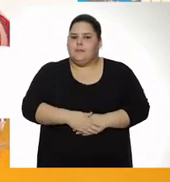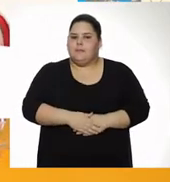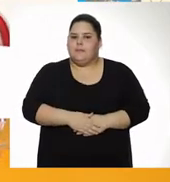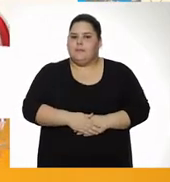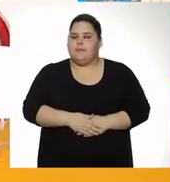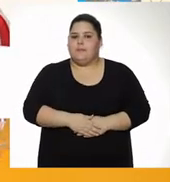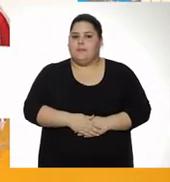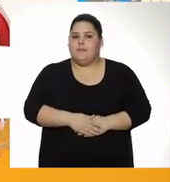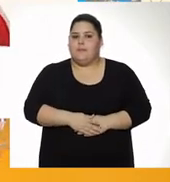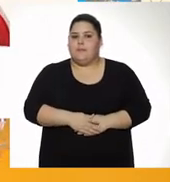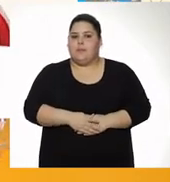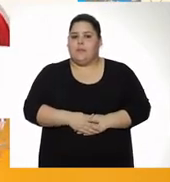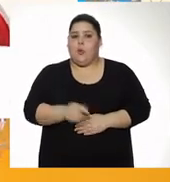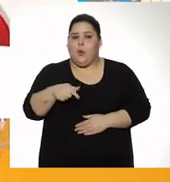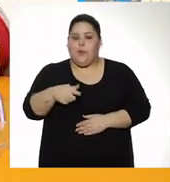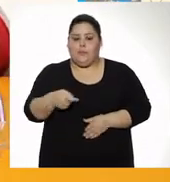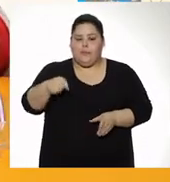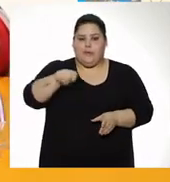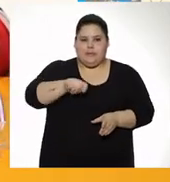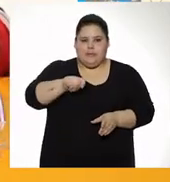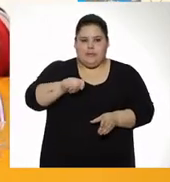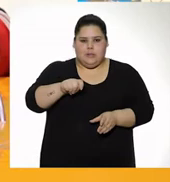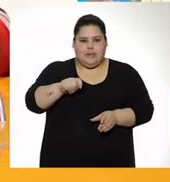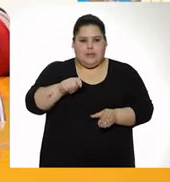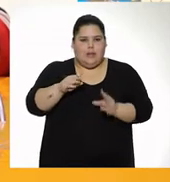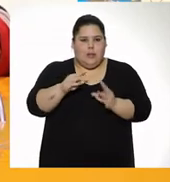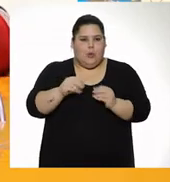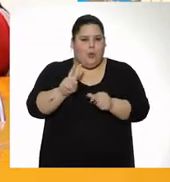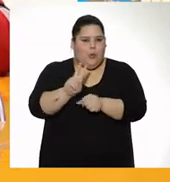Vamos a colocar despacito.